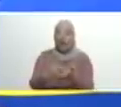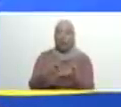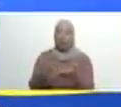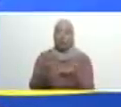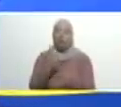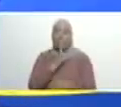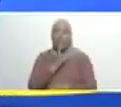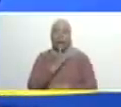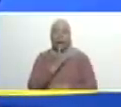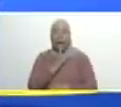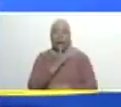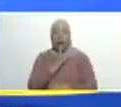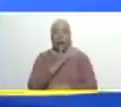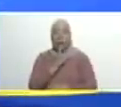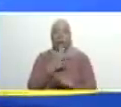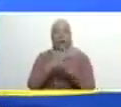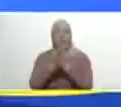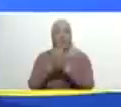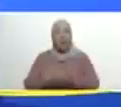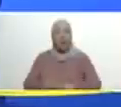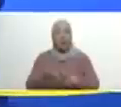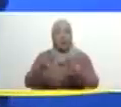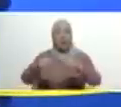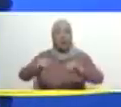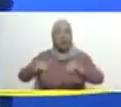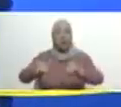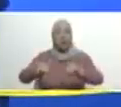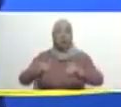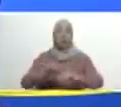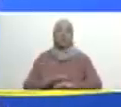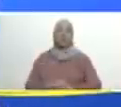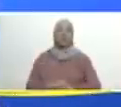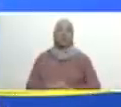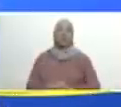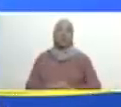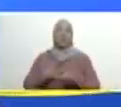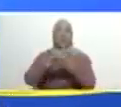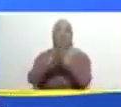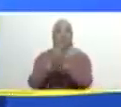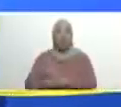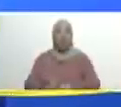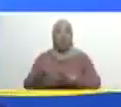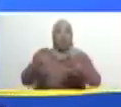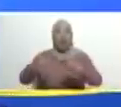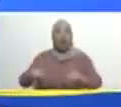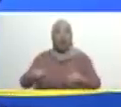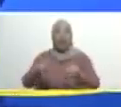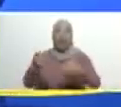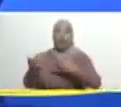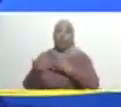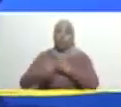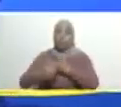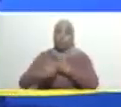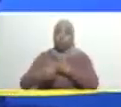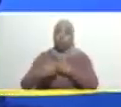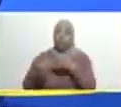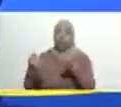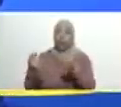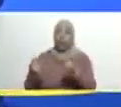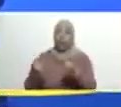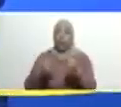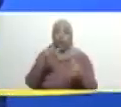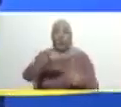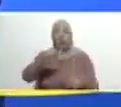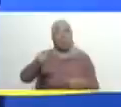donde se acaben las medidas coercitivas unilaterales, donde se acaben los bloqueos económicos, las guerras económicas,